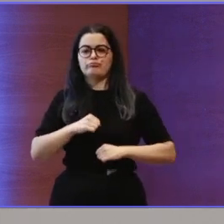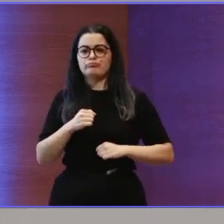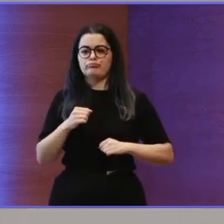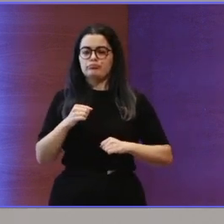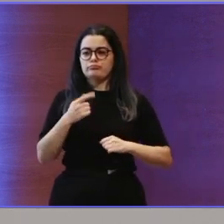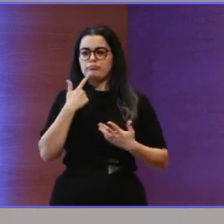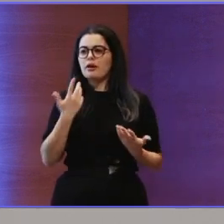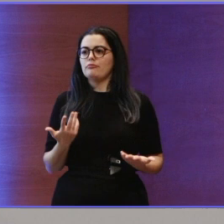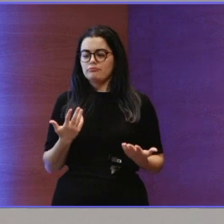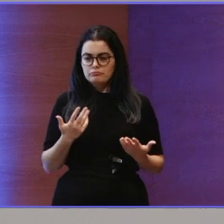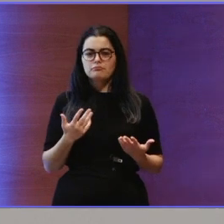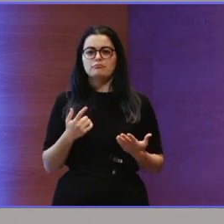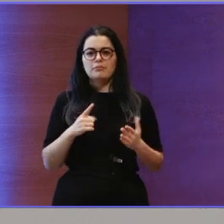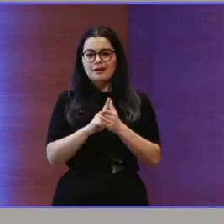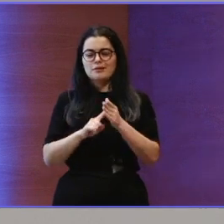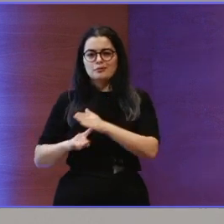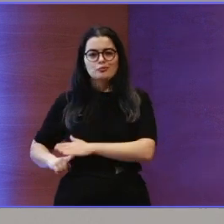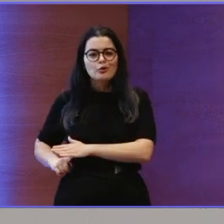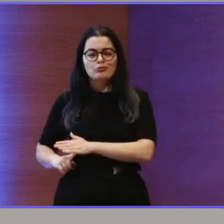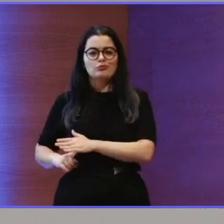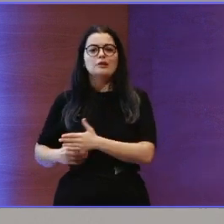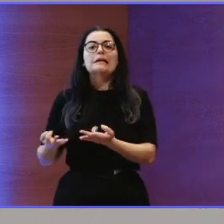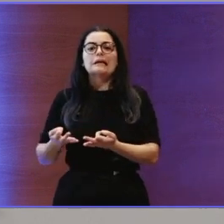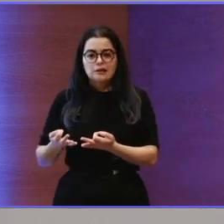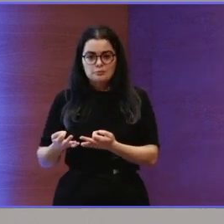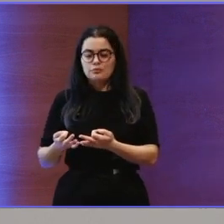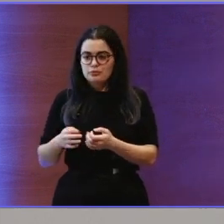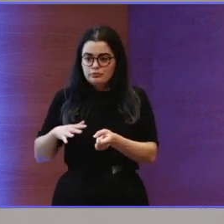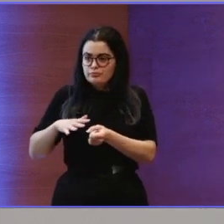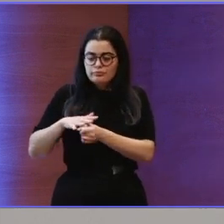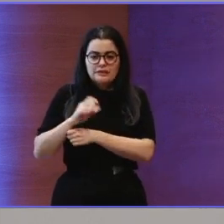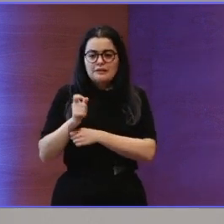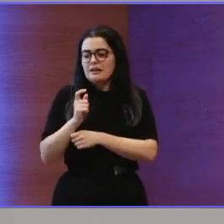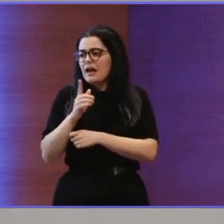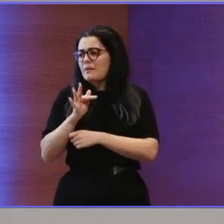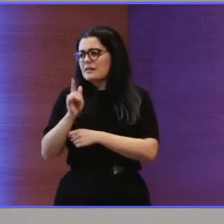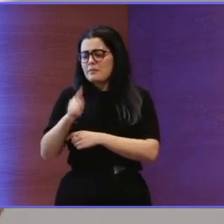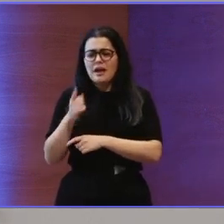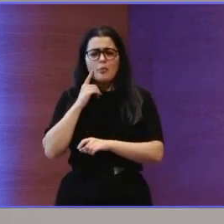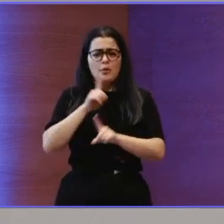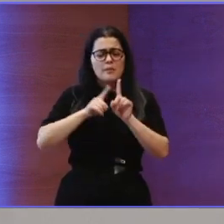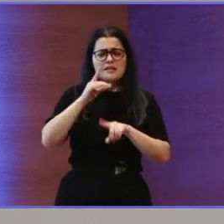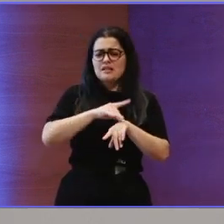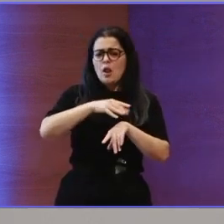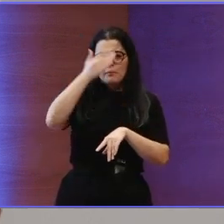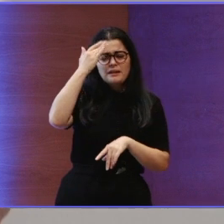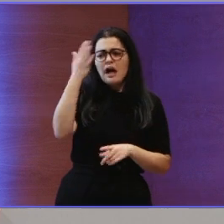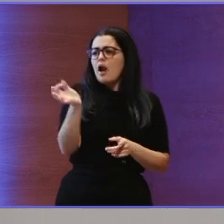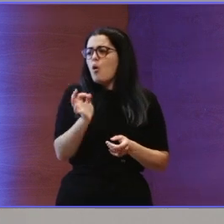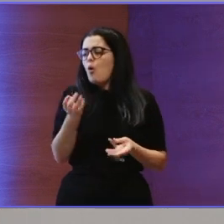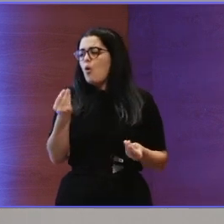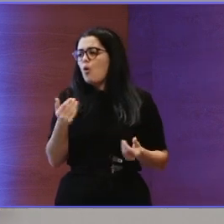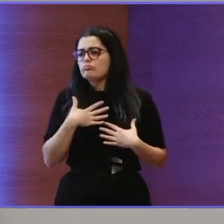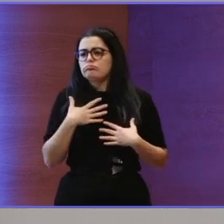y donde la exclusión eh Está muy Pues con temas de Salud Mental y de y de ejes de origen de